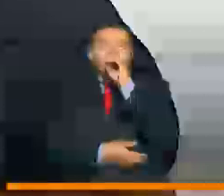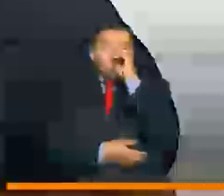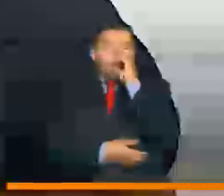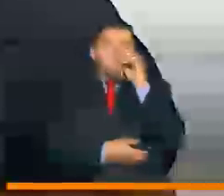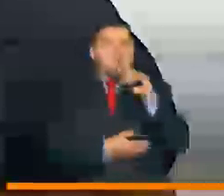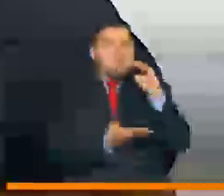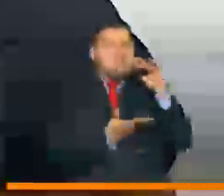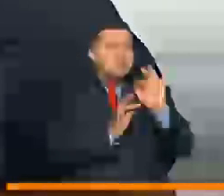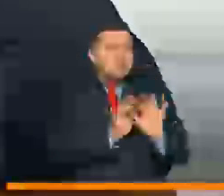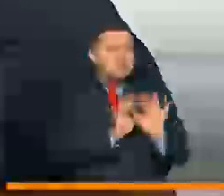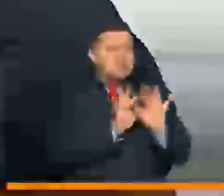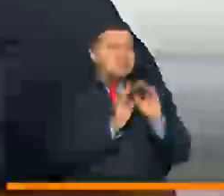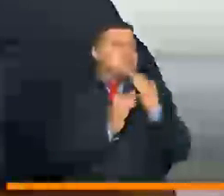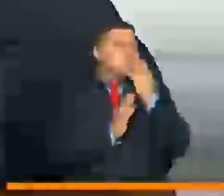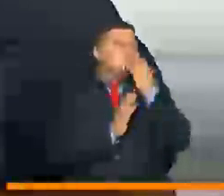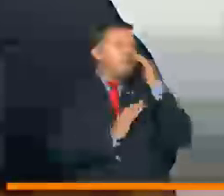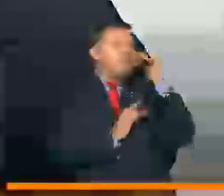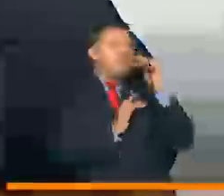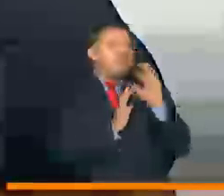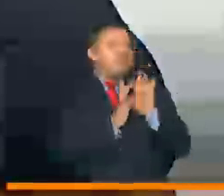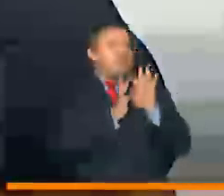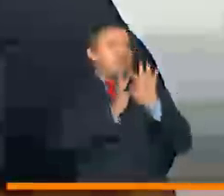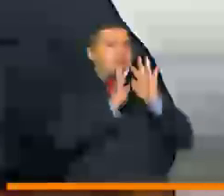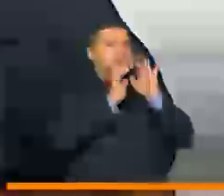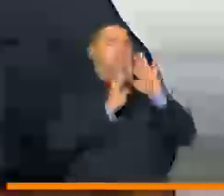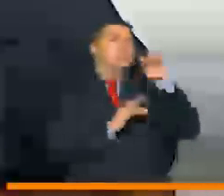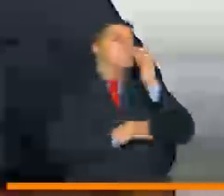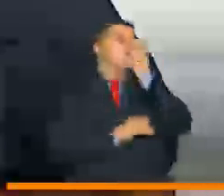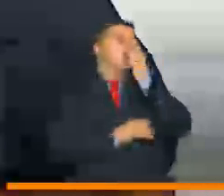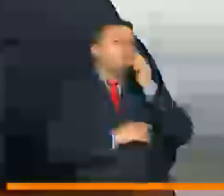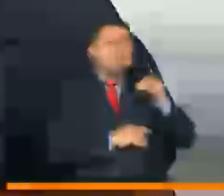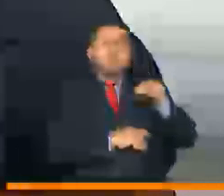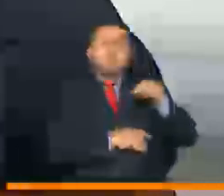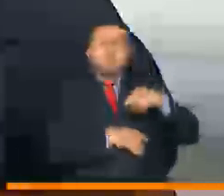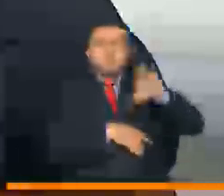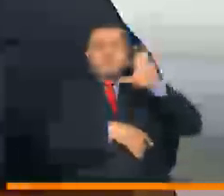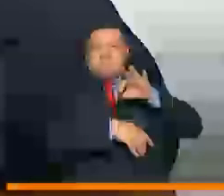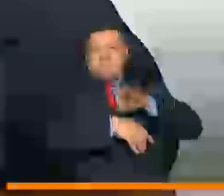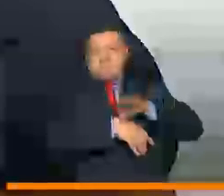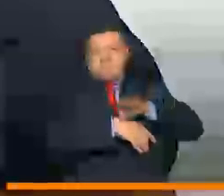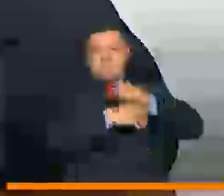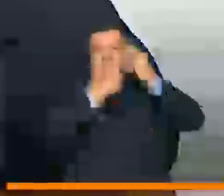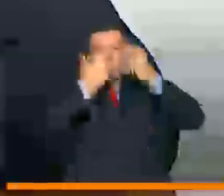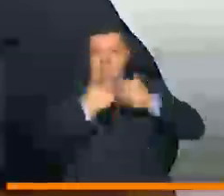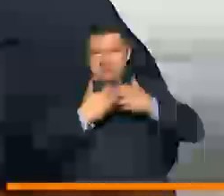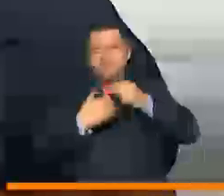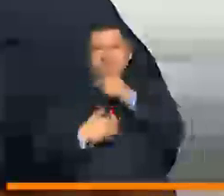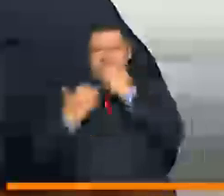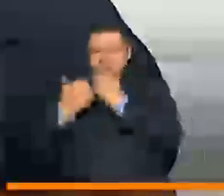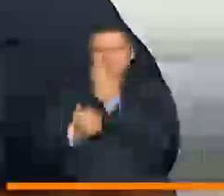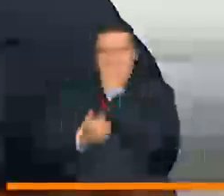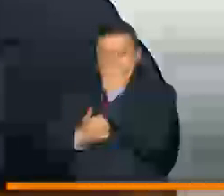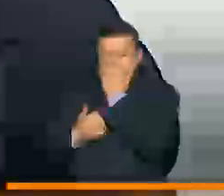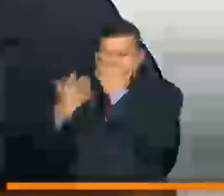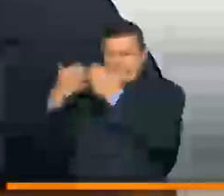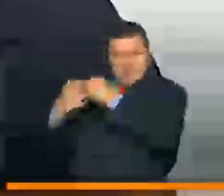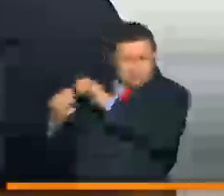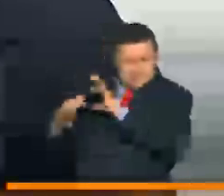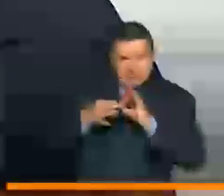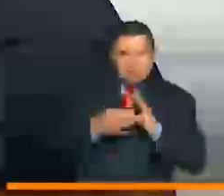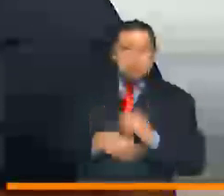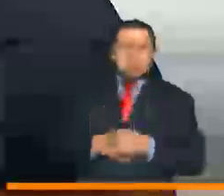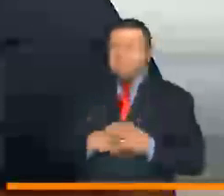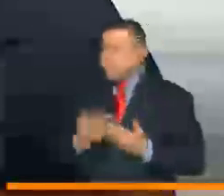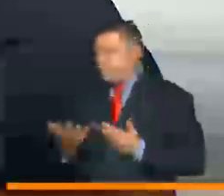gaseoso, y que se utiliza tanto para usos medicinales como usos industriales. Esta capacidad nos podría